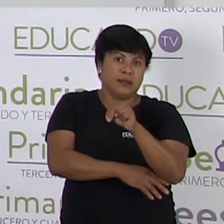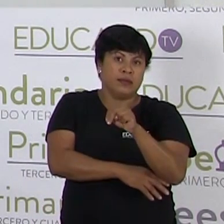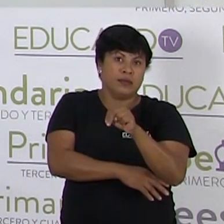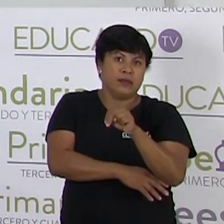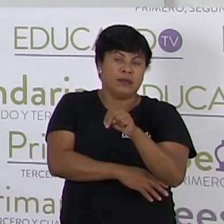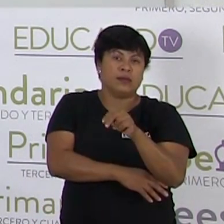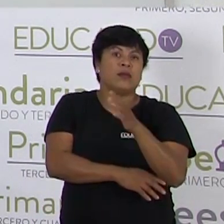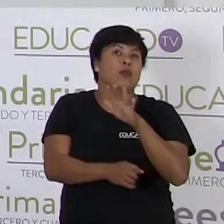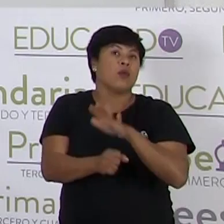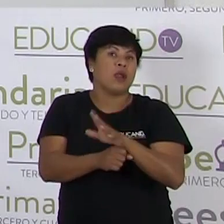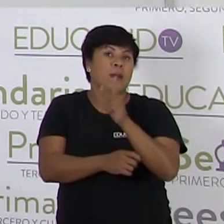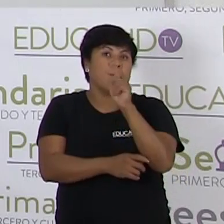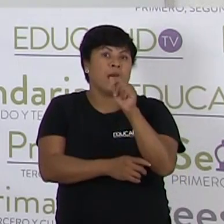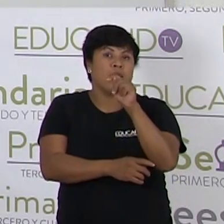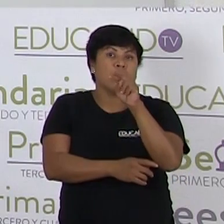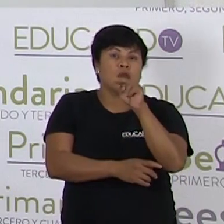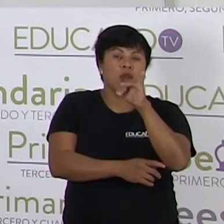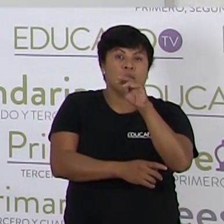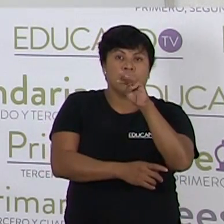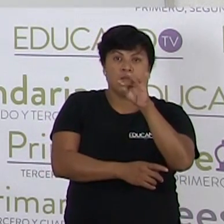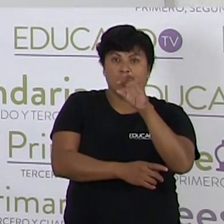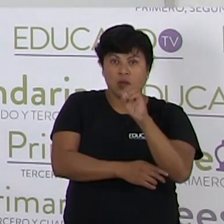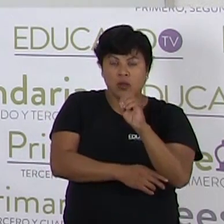¿Y cuál es su patronímico?